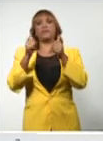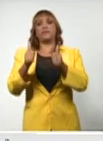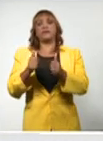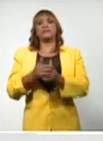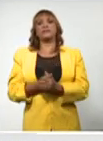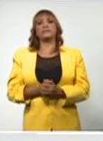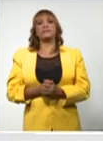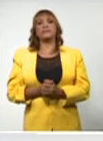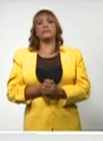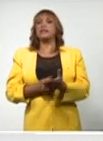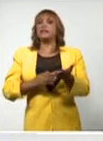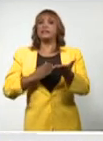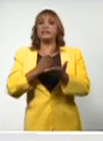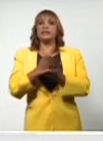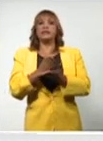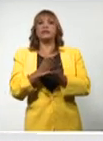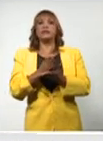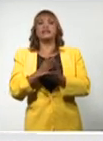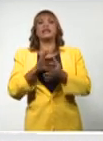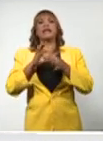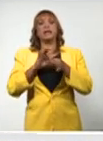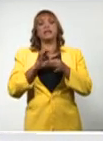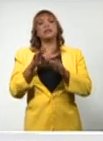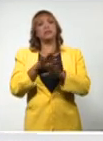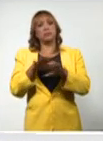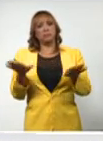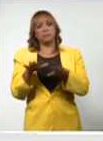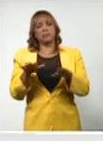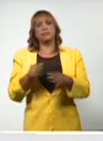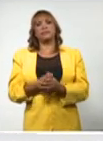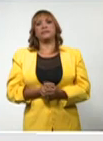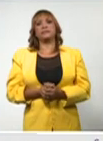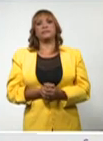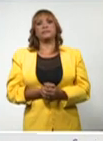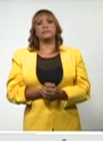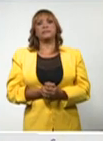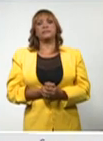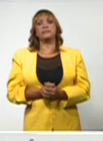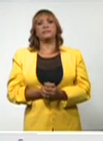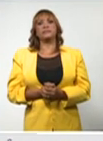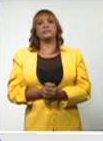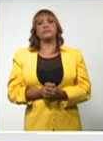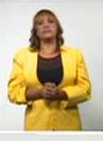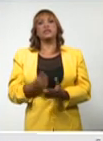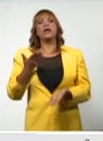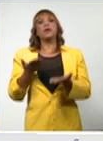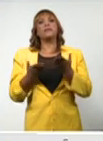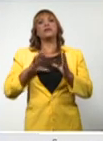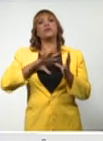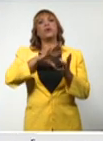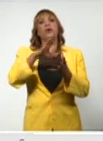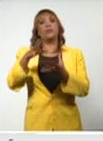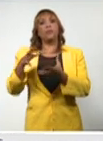se mantiene el crítico estable. El mundo, sin mucho